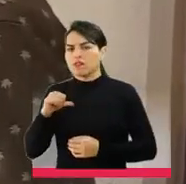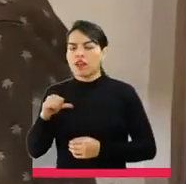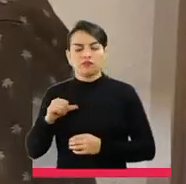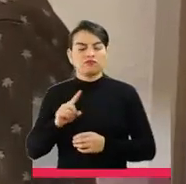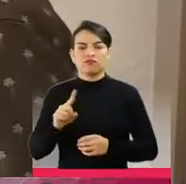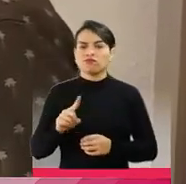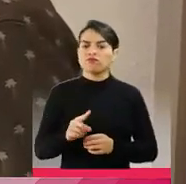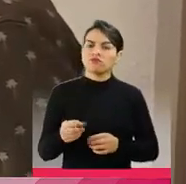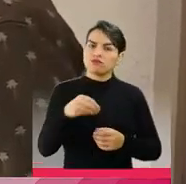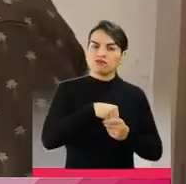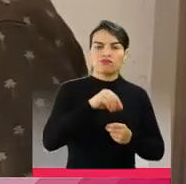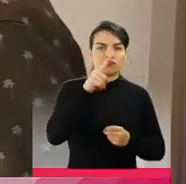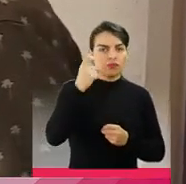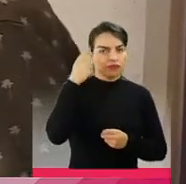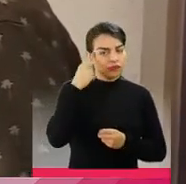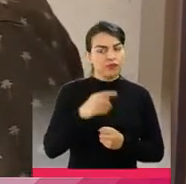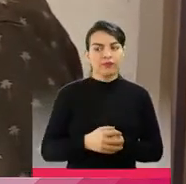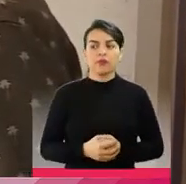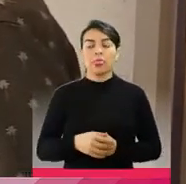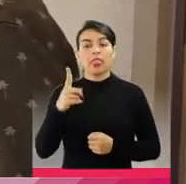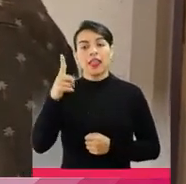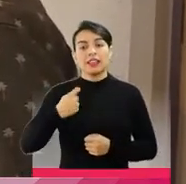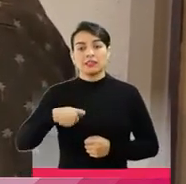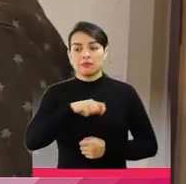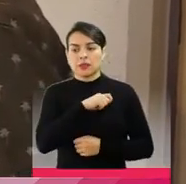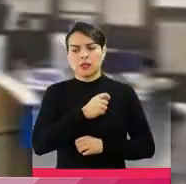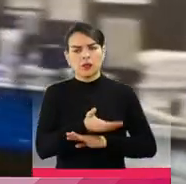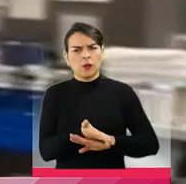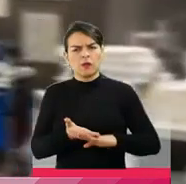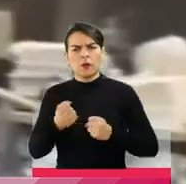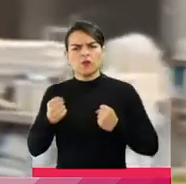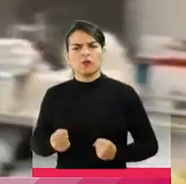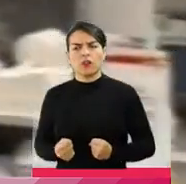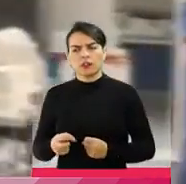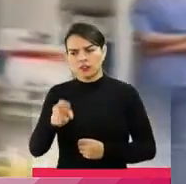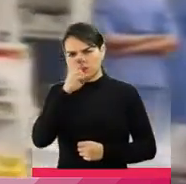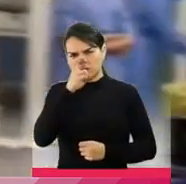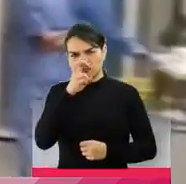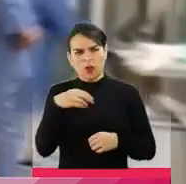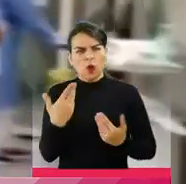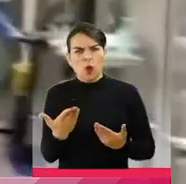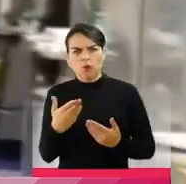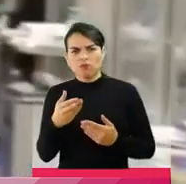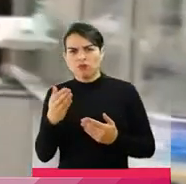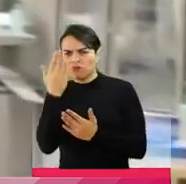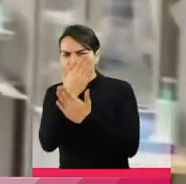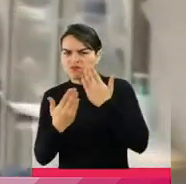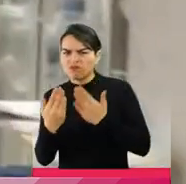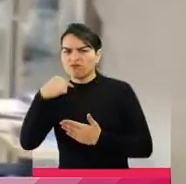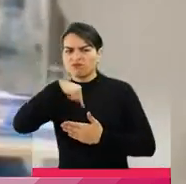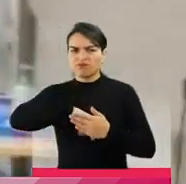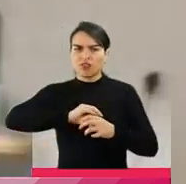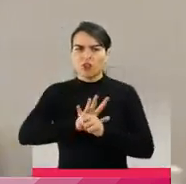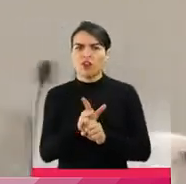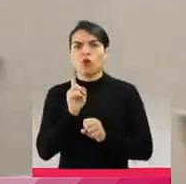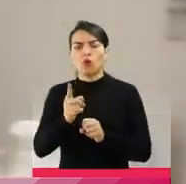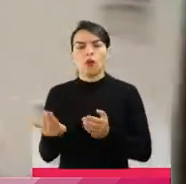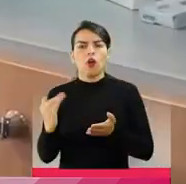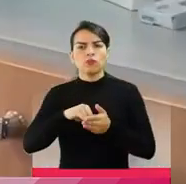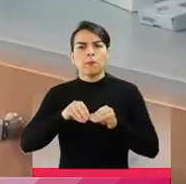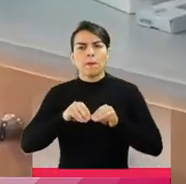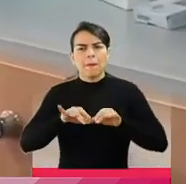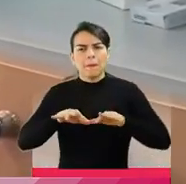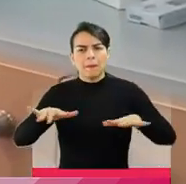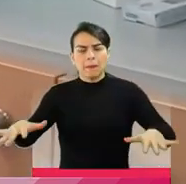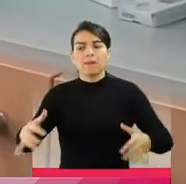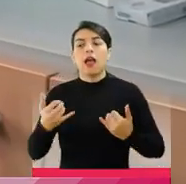En España se endurecen las medidas para detener el virus que comienza a expandirse a gran velocidad. Las autoridades sanitarias han informado que en